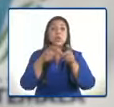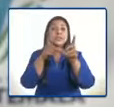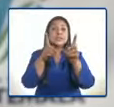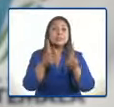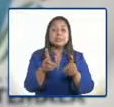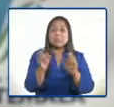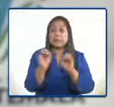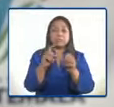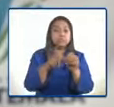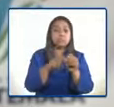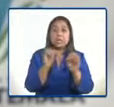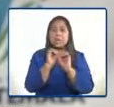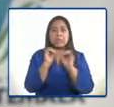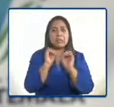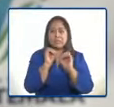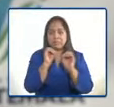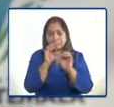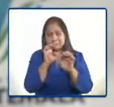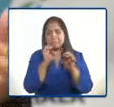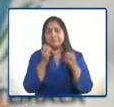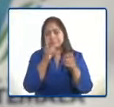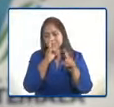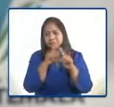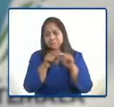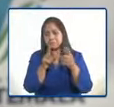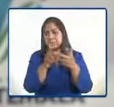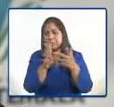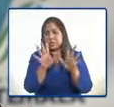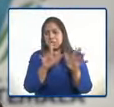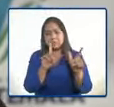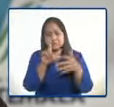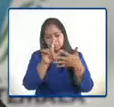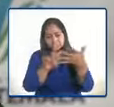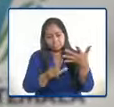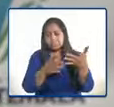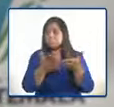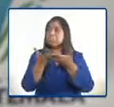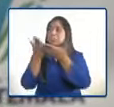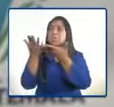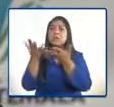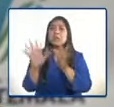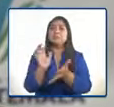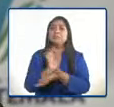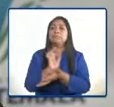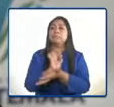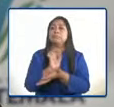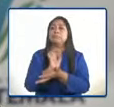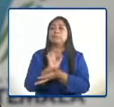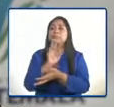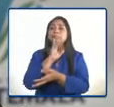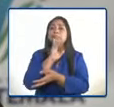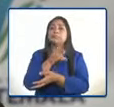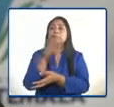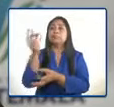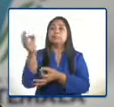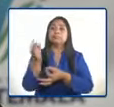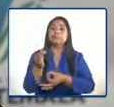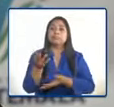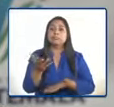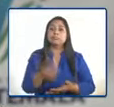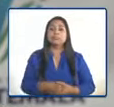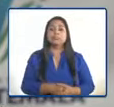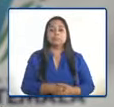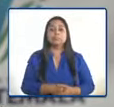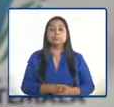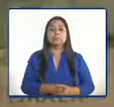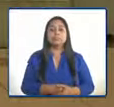dentro de los centros. Entonces hemos pasado el listado y estamos a la espera de tener pronto la respuesta de